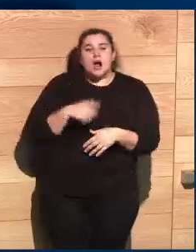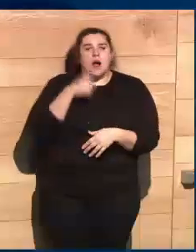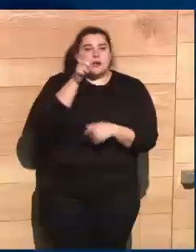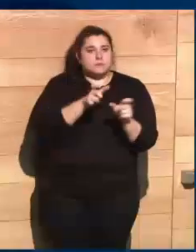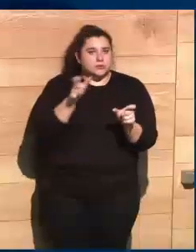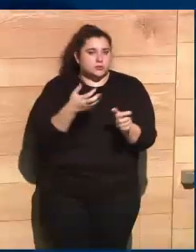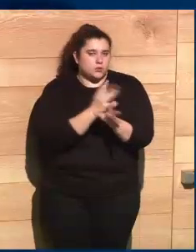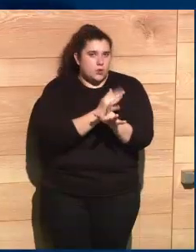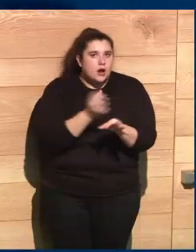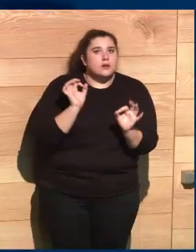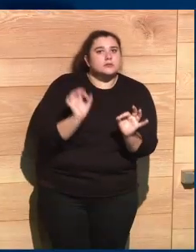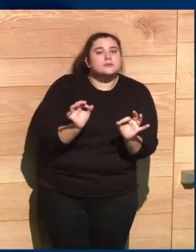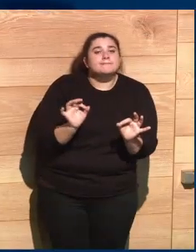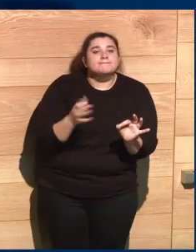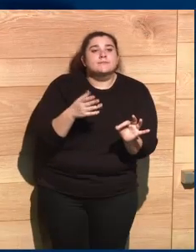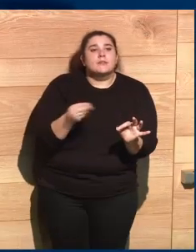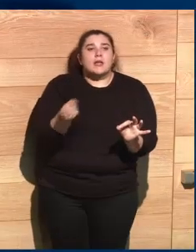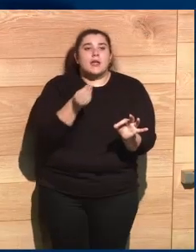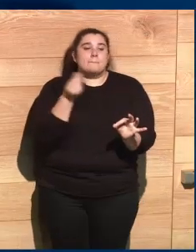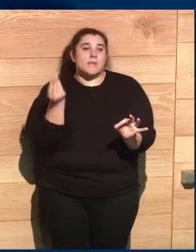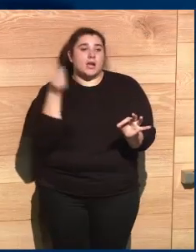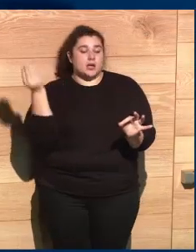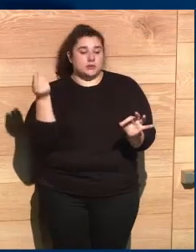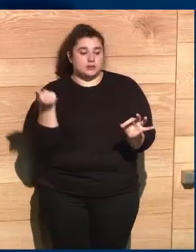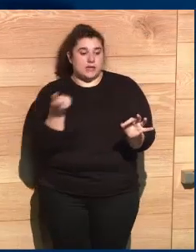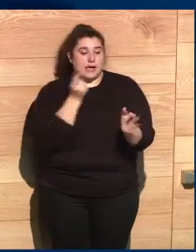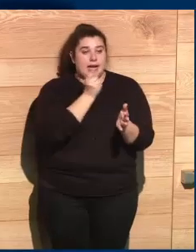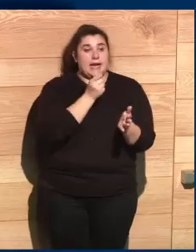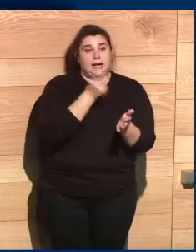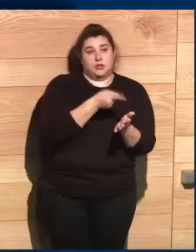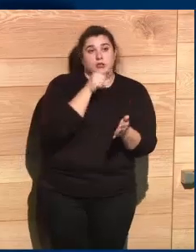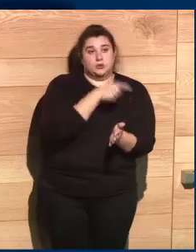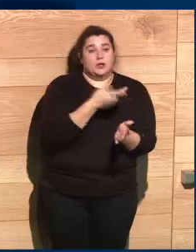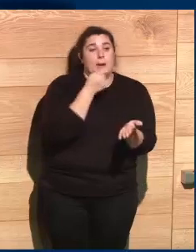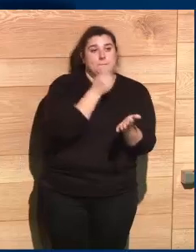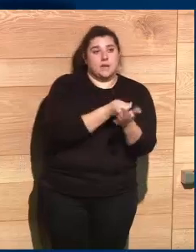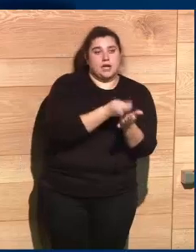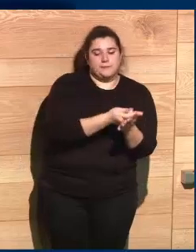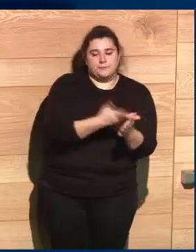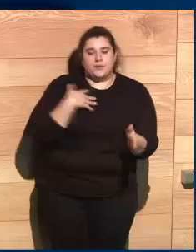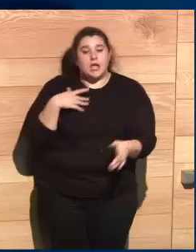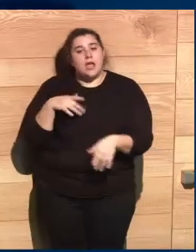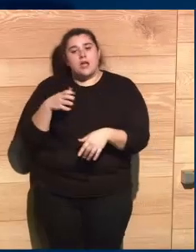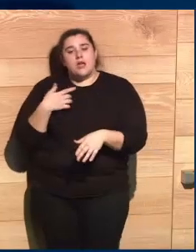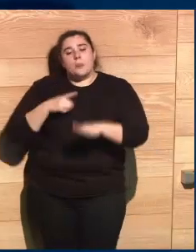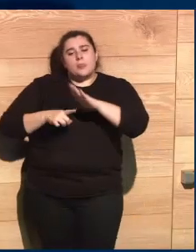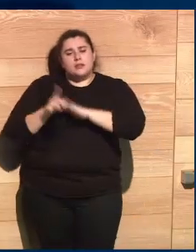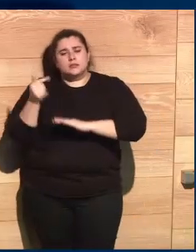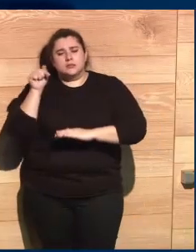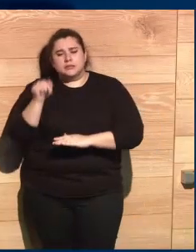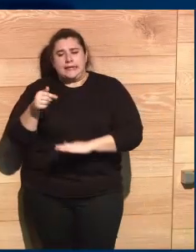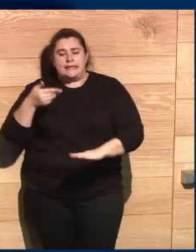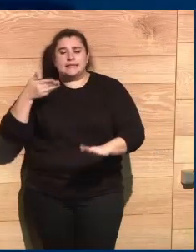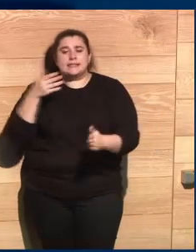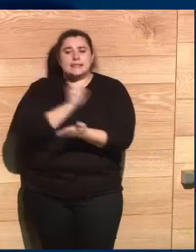estas cosas. Entonces es un modelo en el que tú, como desarrolladora, regalas, por así decirlo, una parte importante del juego, pero